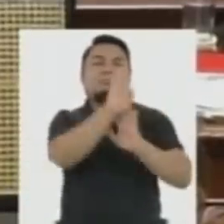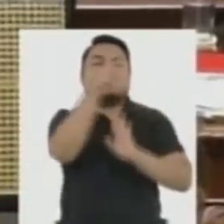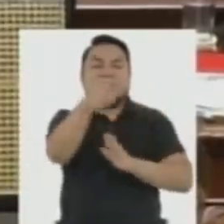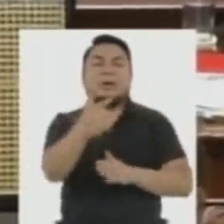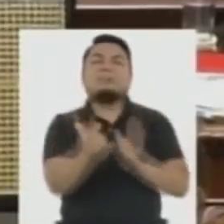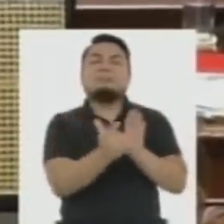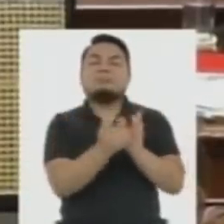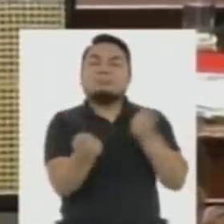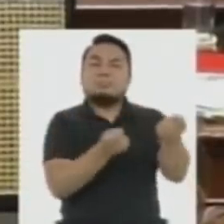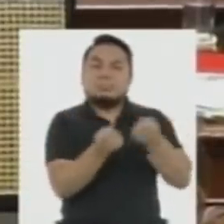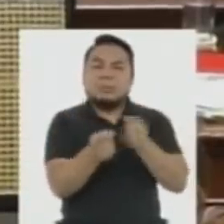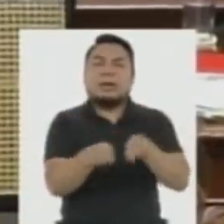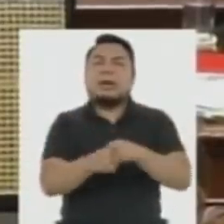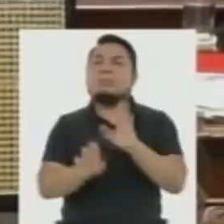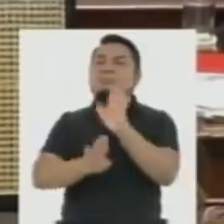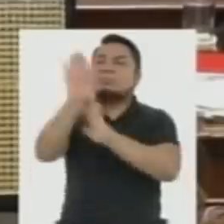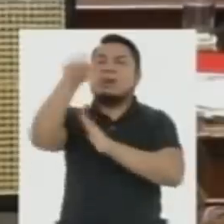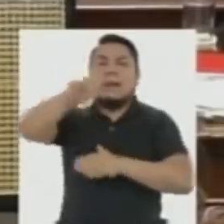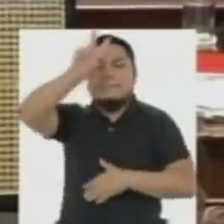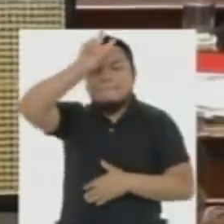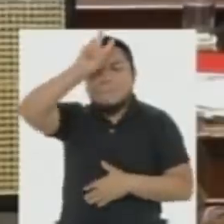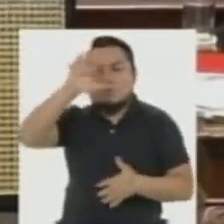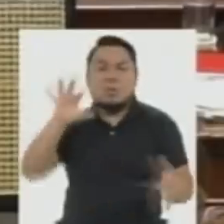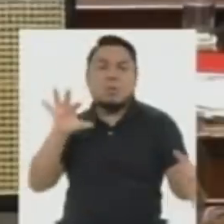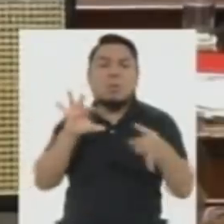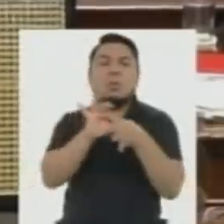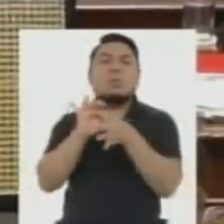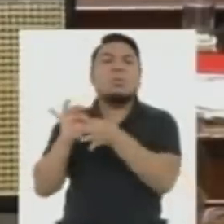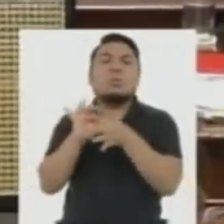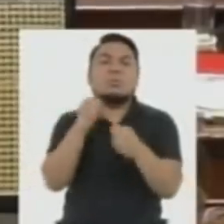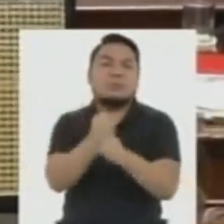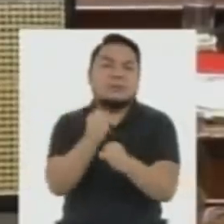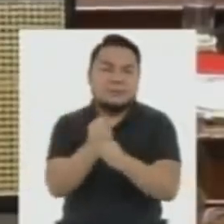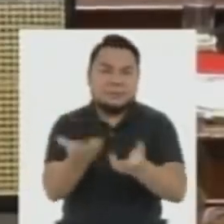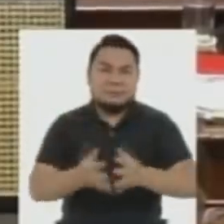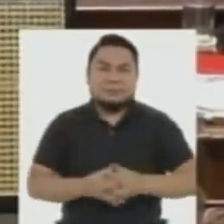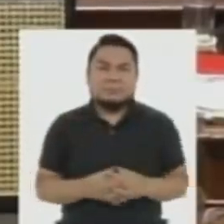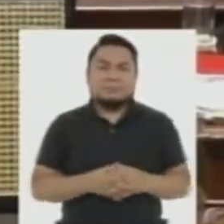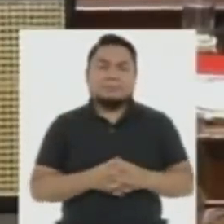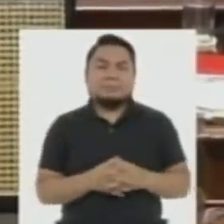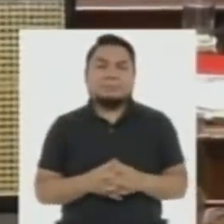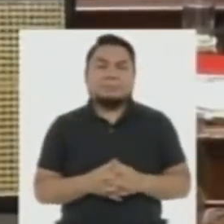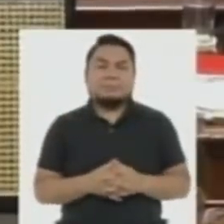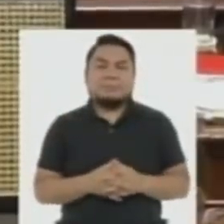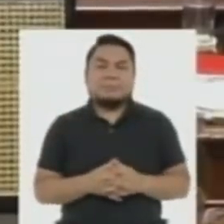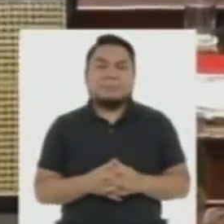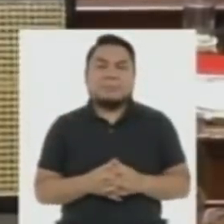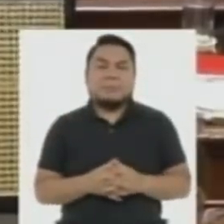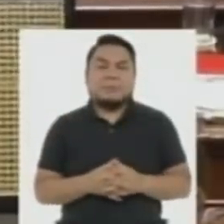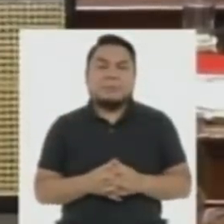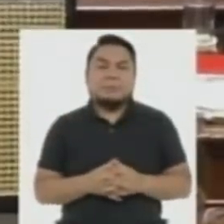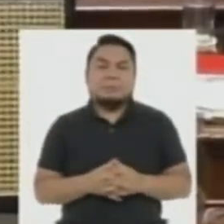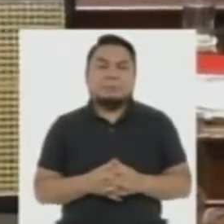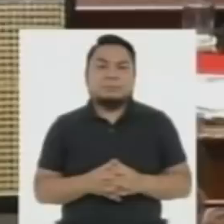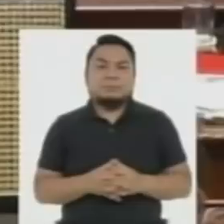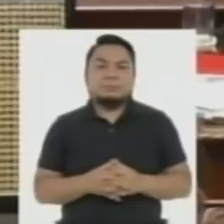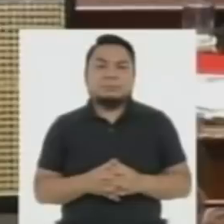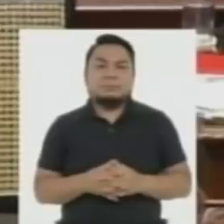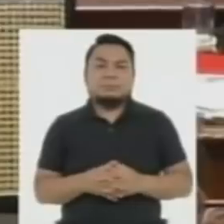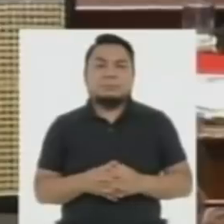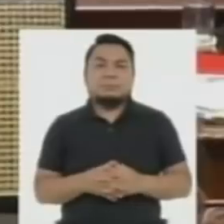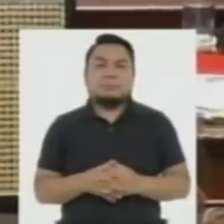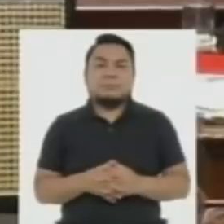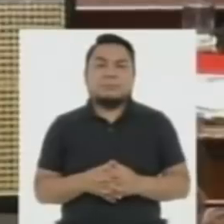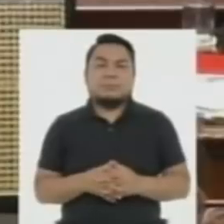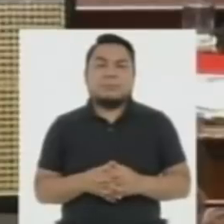divisiones previamente la junta de portavoces del congreso de estar de la república había acordado que en la sesión del pleno se realice primero la elección de